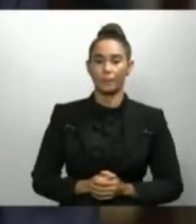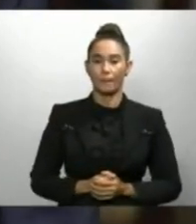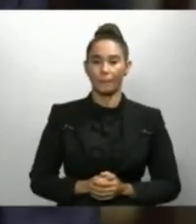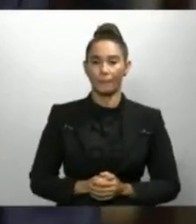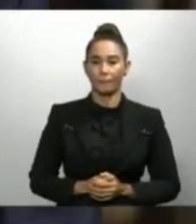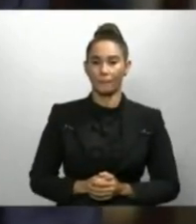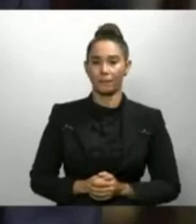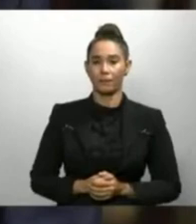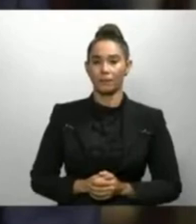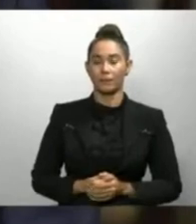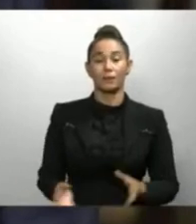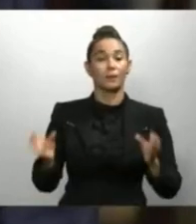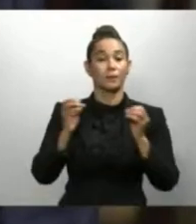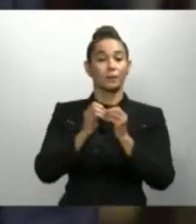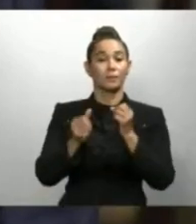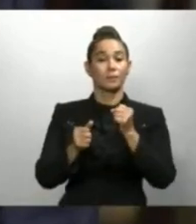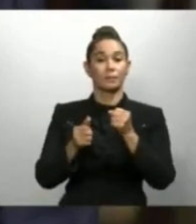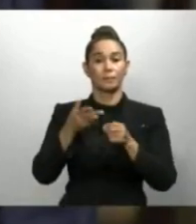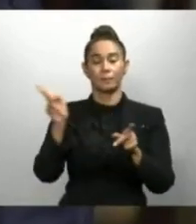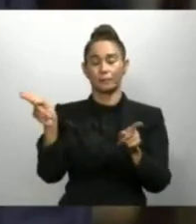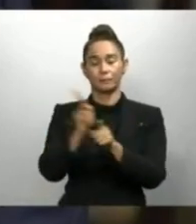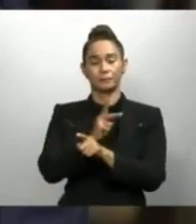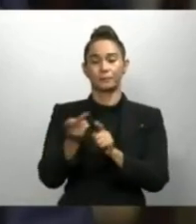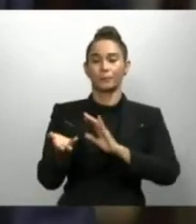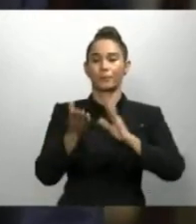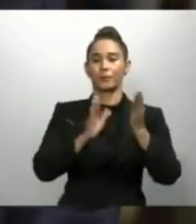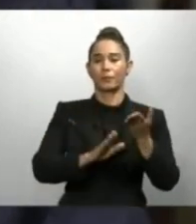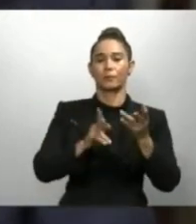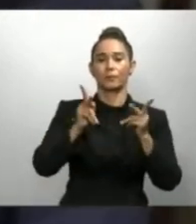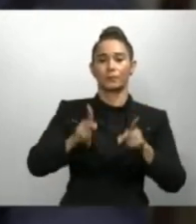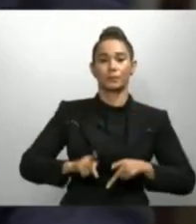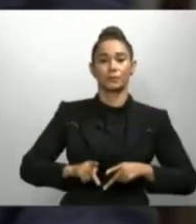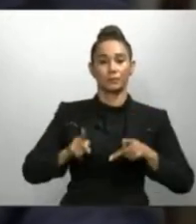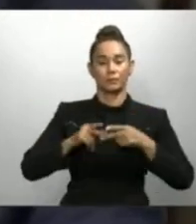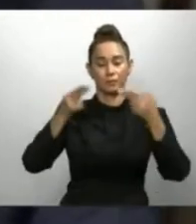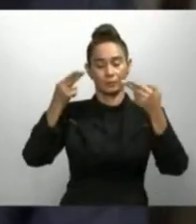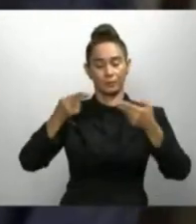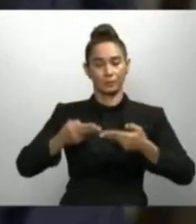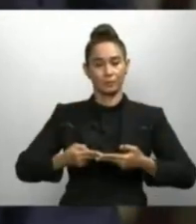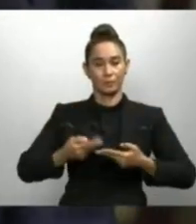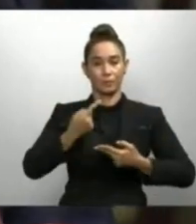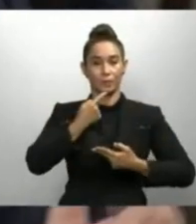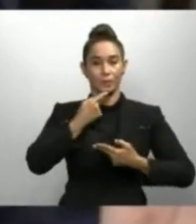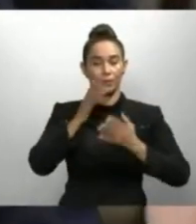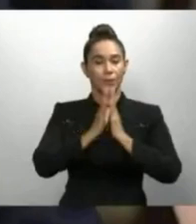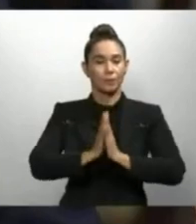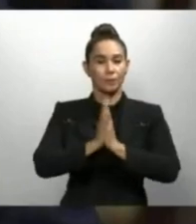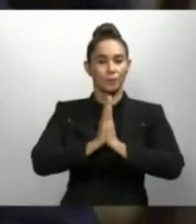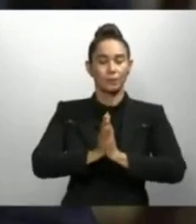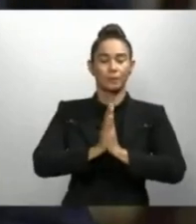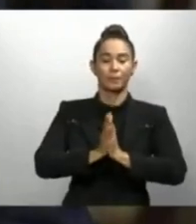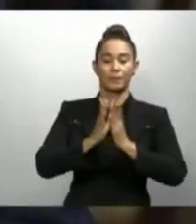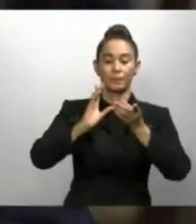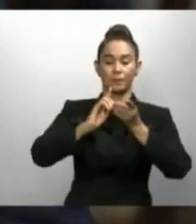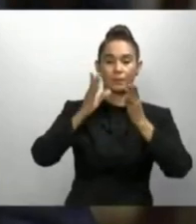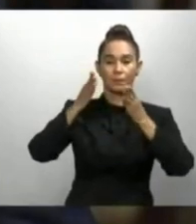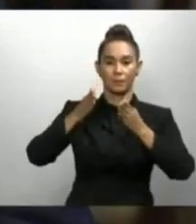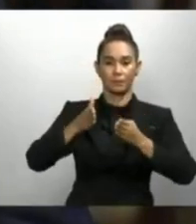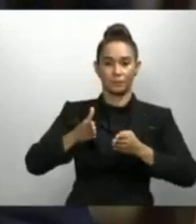las muertes y el daño a la vida humana. Pero yo le voy a pedir, con la anuencia de la señora vicepresidenta, al director